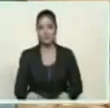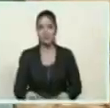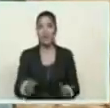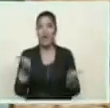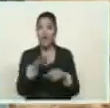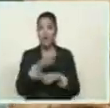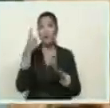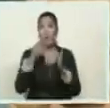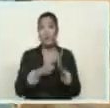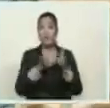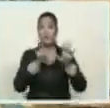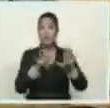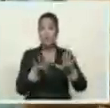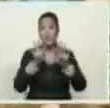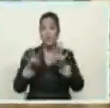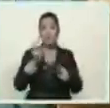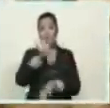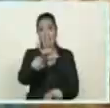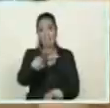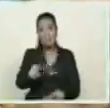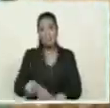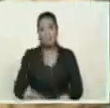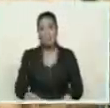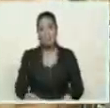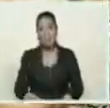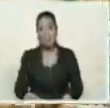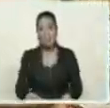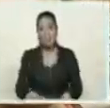agosto 1995